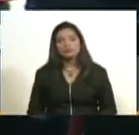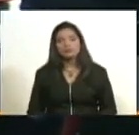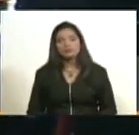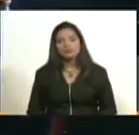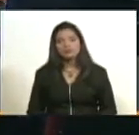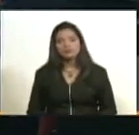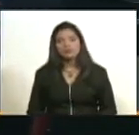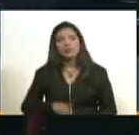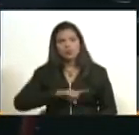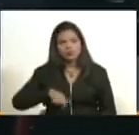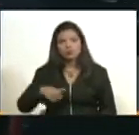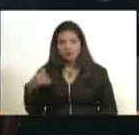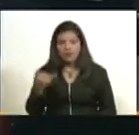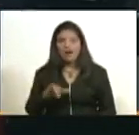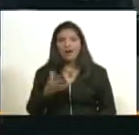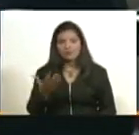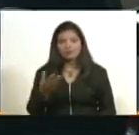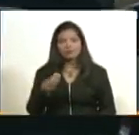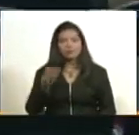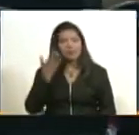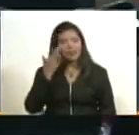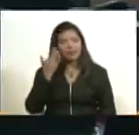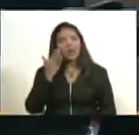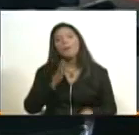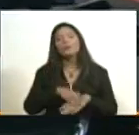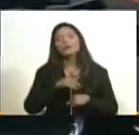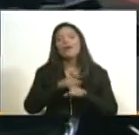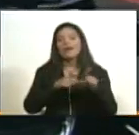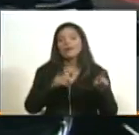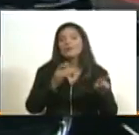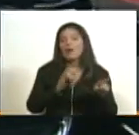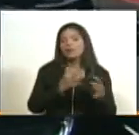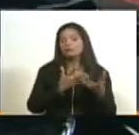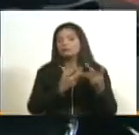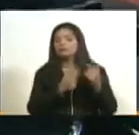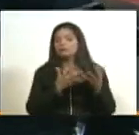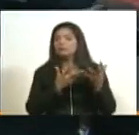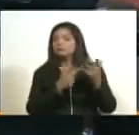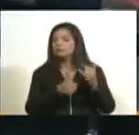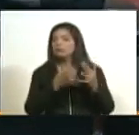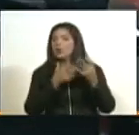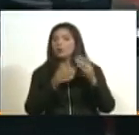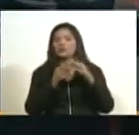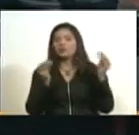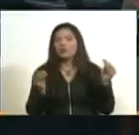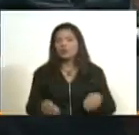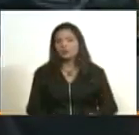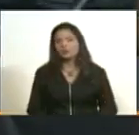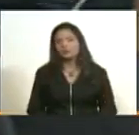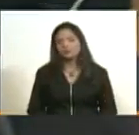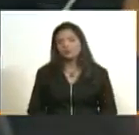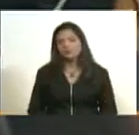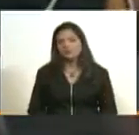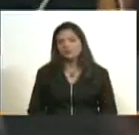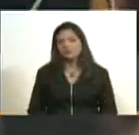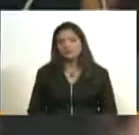Nosotros tenemos forma de enterarnos porque ellos nos cuentan todo.